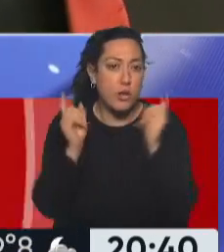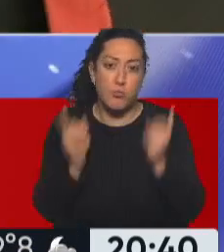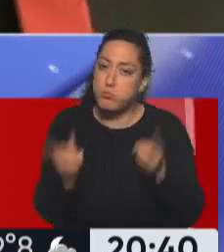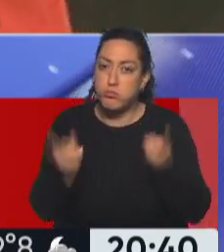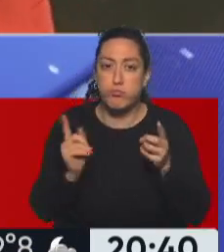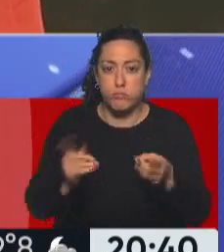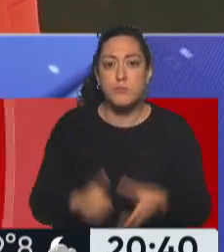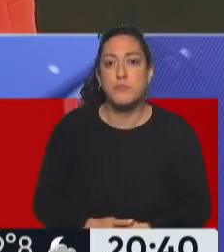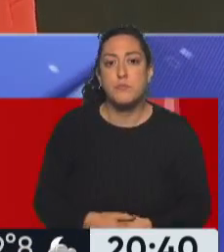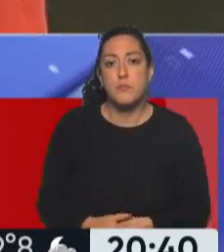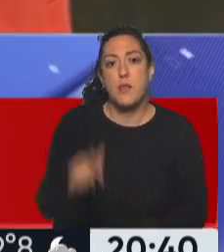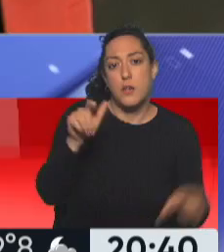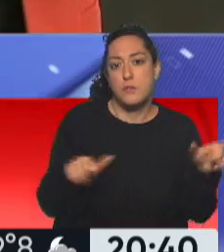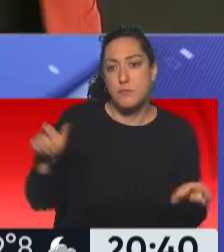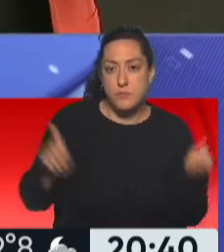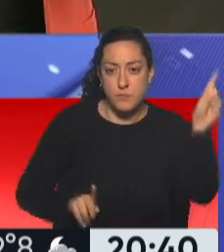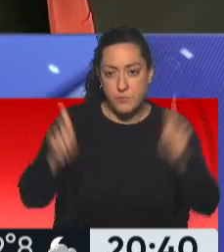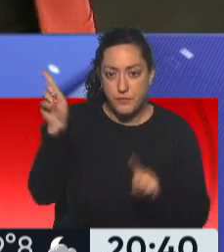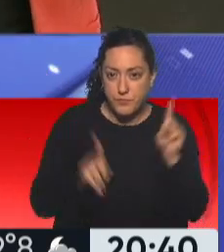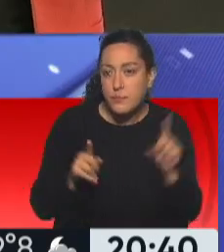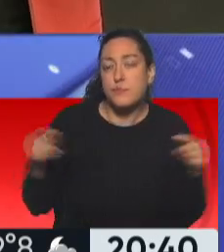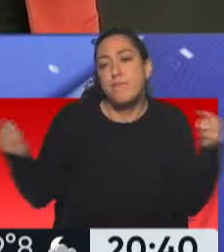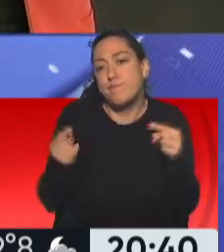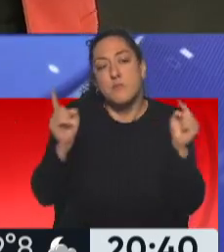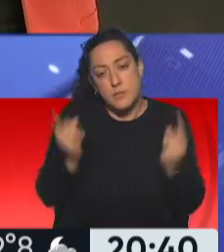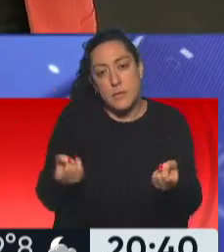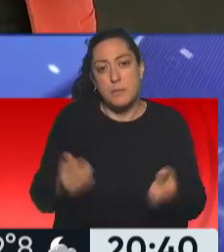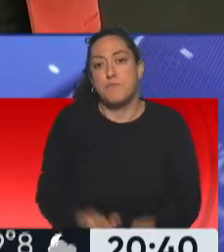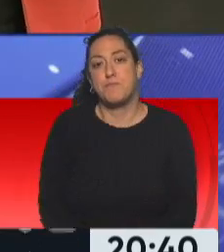entre quienes, bueno, por supuesto también se oponían al